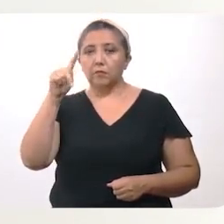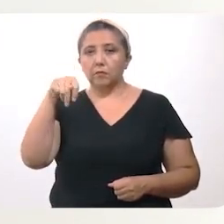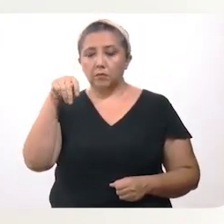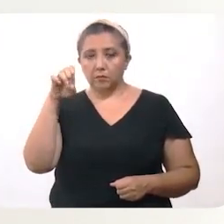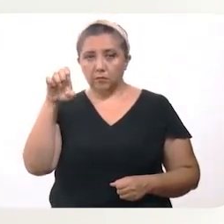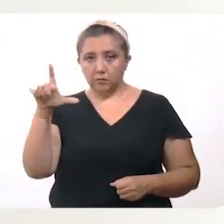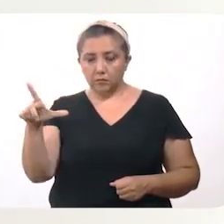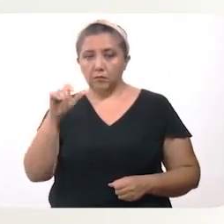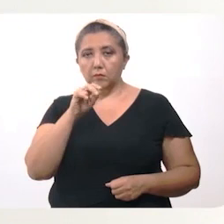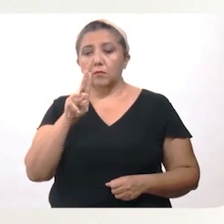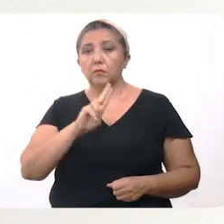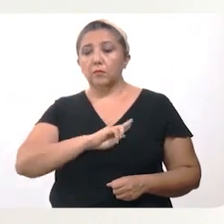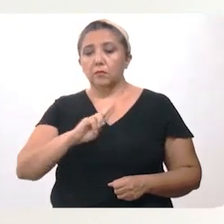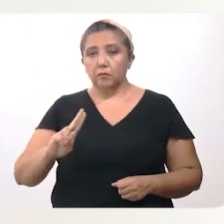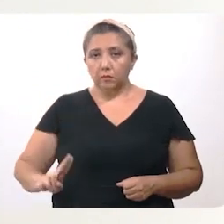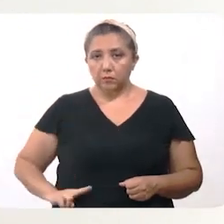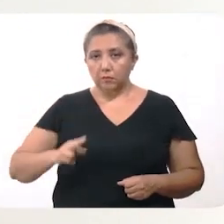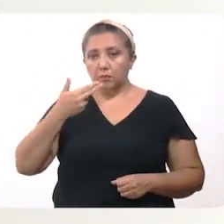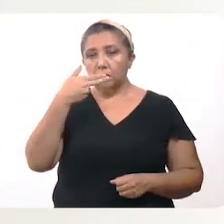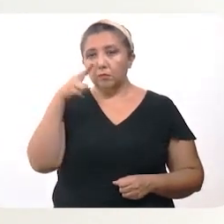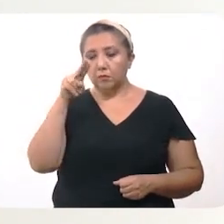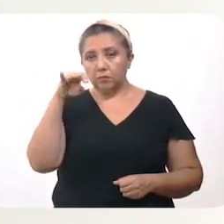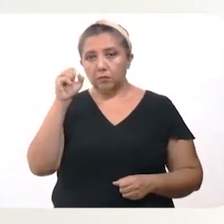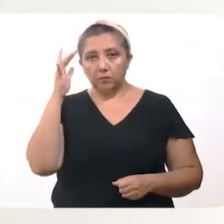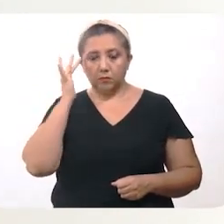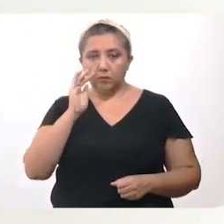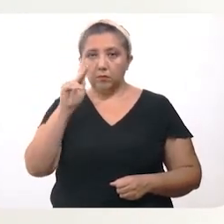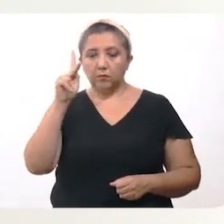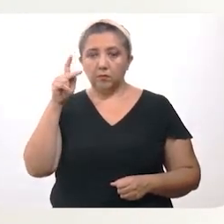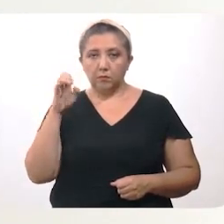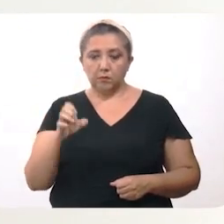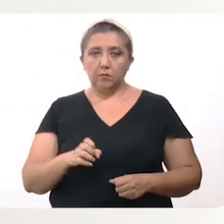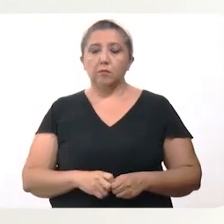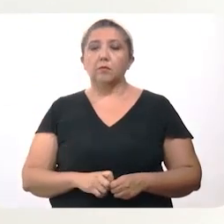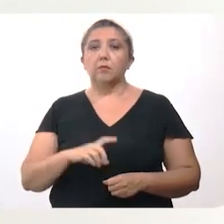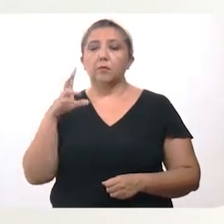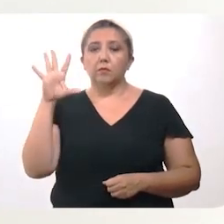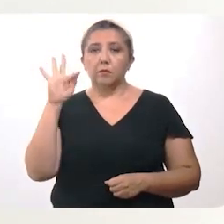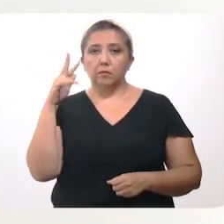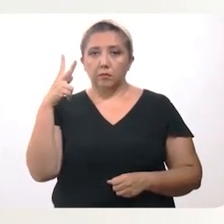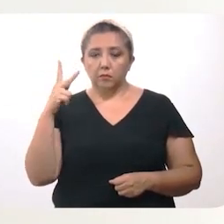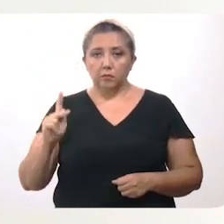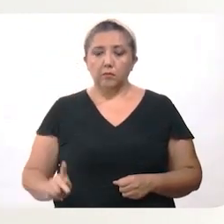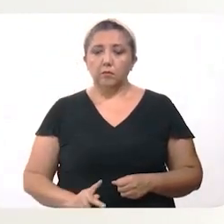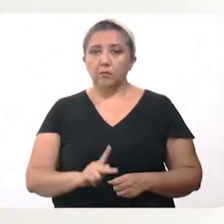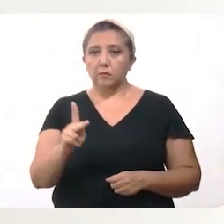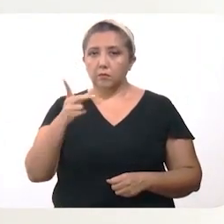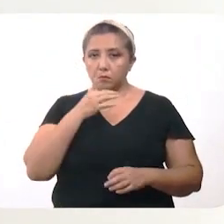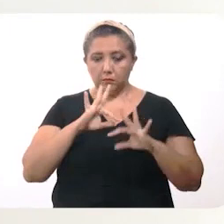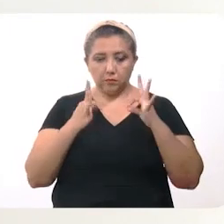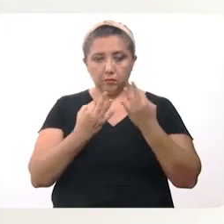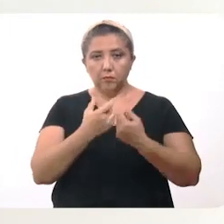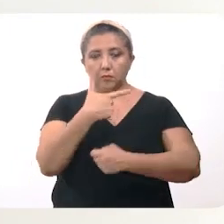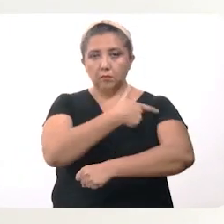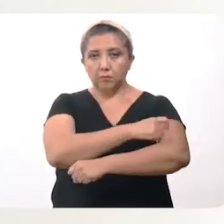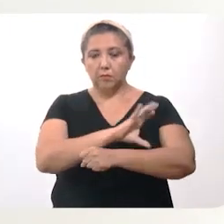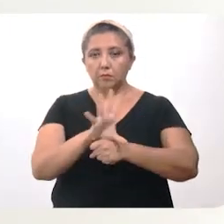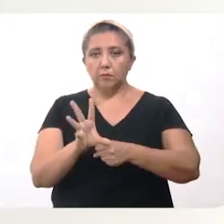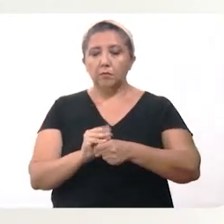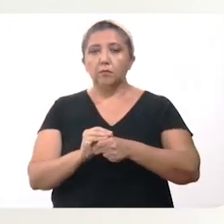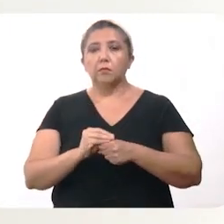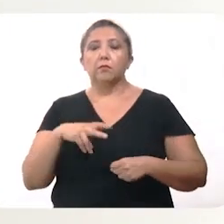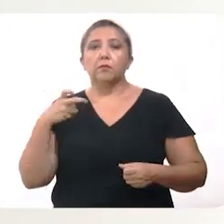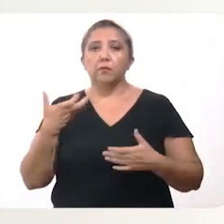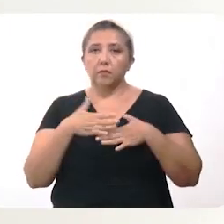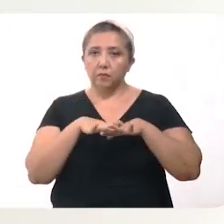Motul, Humán, Butzós, Junucmá y San Felipe. Suman 42 municipios con el esquema de vacunación completo.